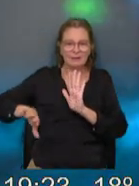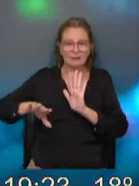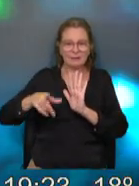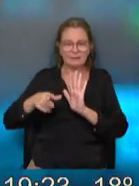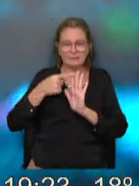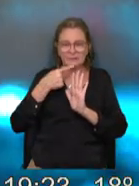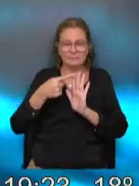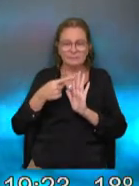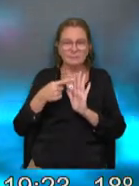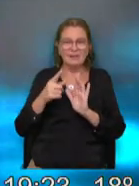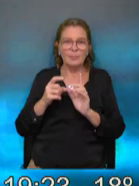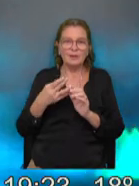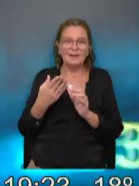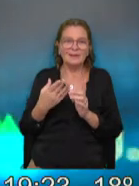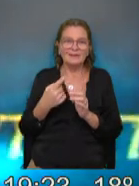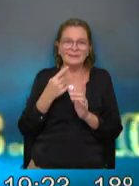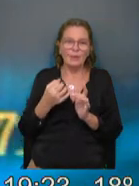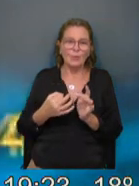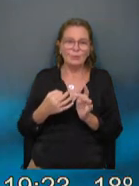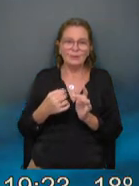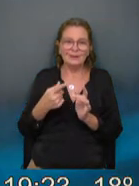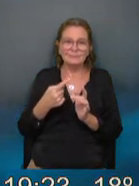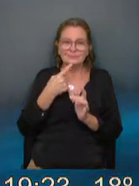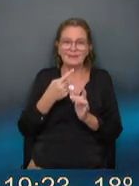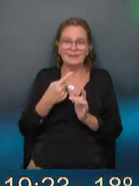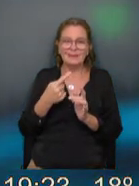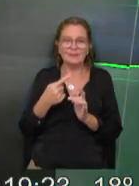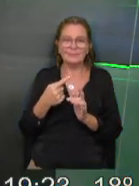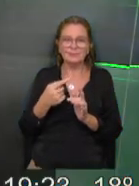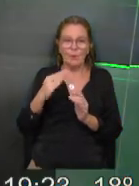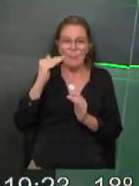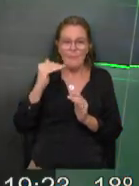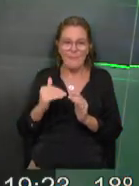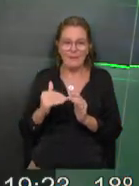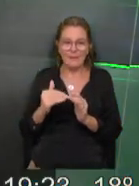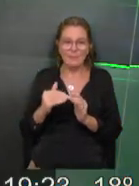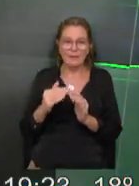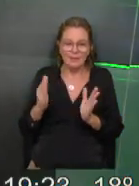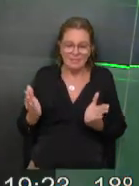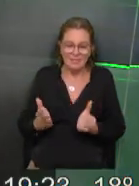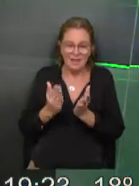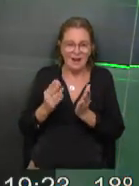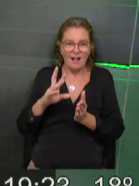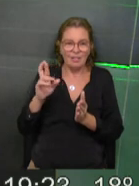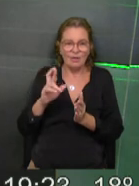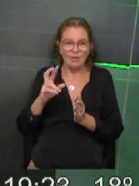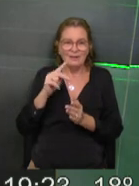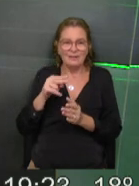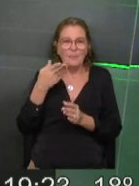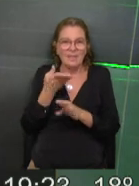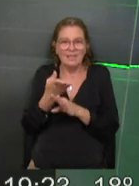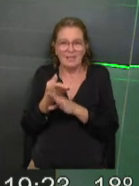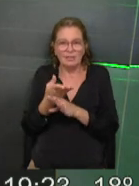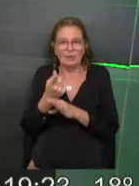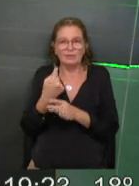presiones, ¿sí? En particular porque la presión, justamente en este caso, es consistente con rebajar la tasa para darle piola al dólar, en particular atendiendo estos reclamos.